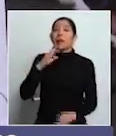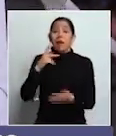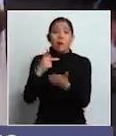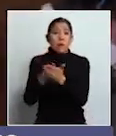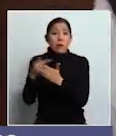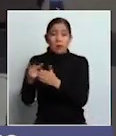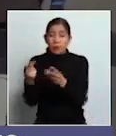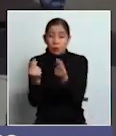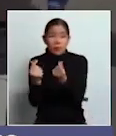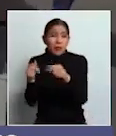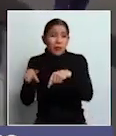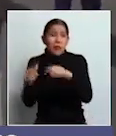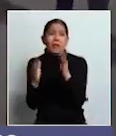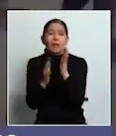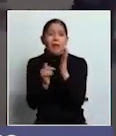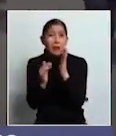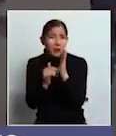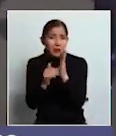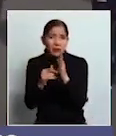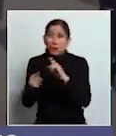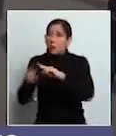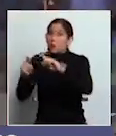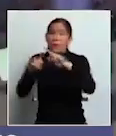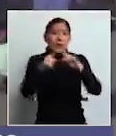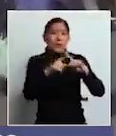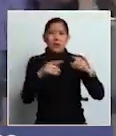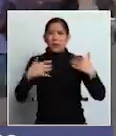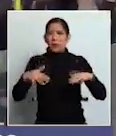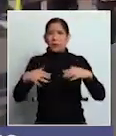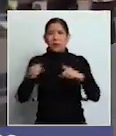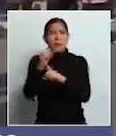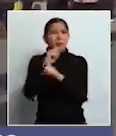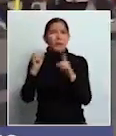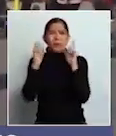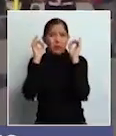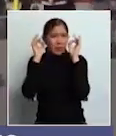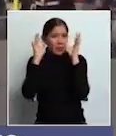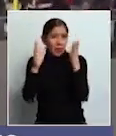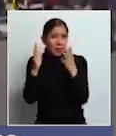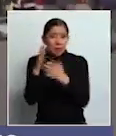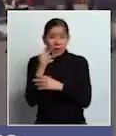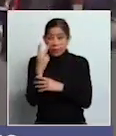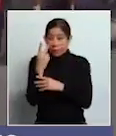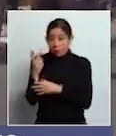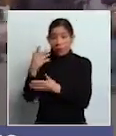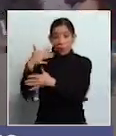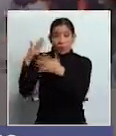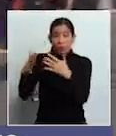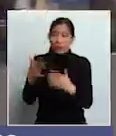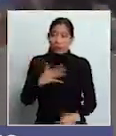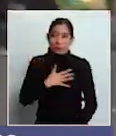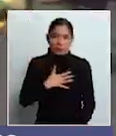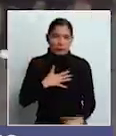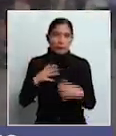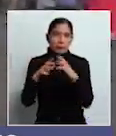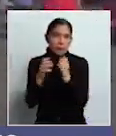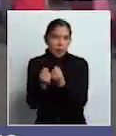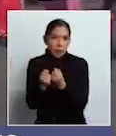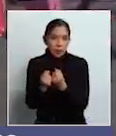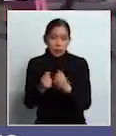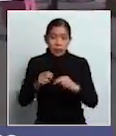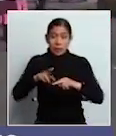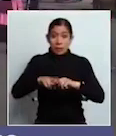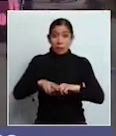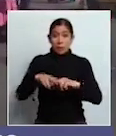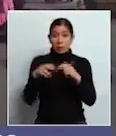lamentablemente, estamos en situaciones precarias, nuestros estudiantes da pena en la situación que estudian, que pasan clases, los pupitres no son